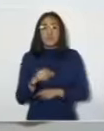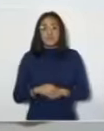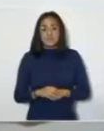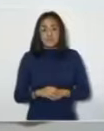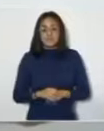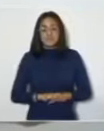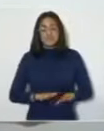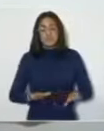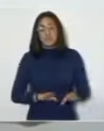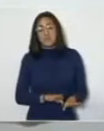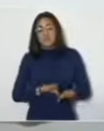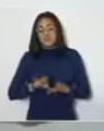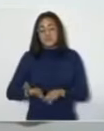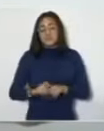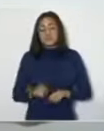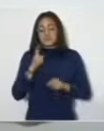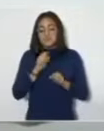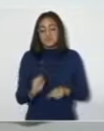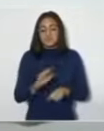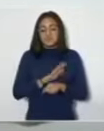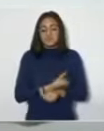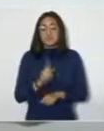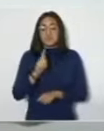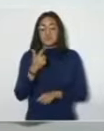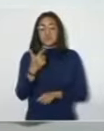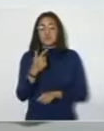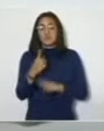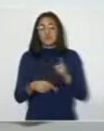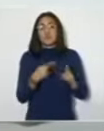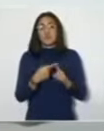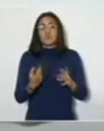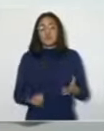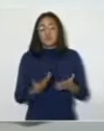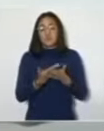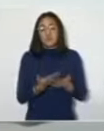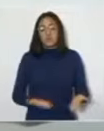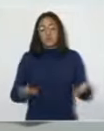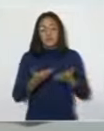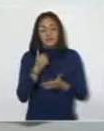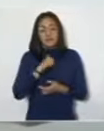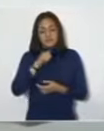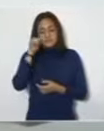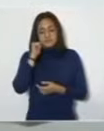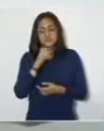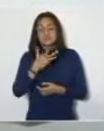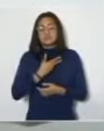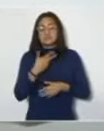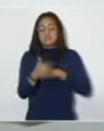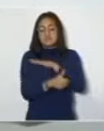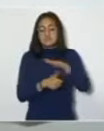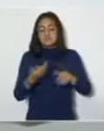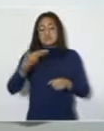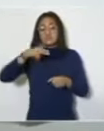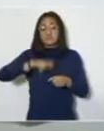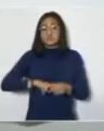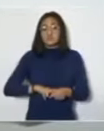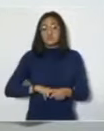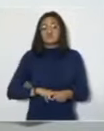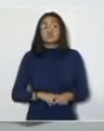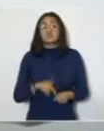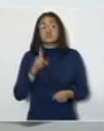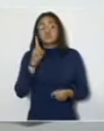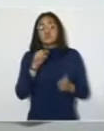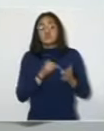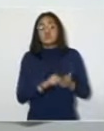año. Ya en tema COVID, 77 nuevos casos en comparación al día de ayer. Tenemos casos activos ambulatorios y